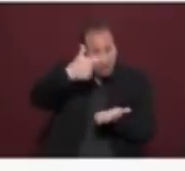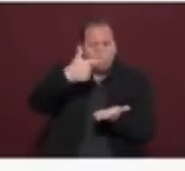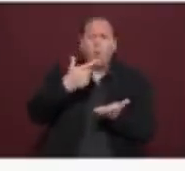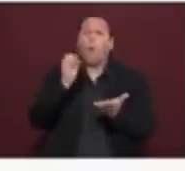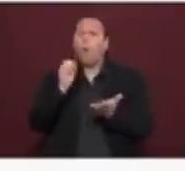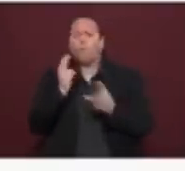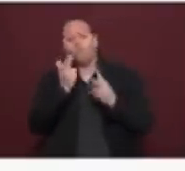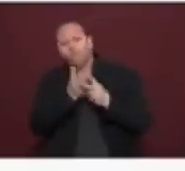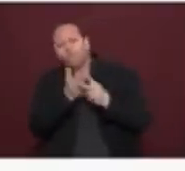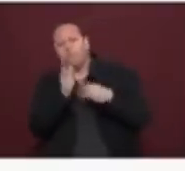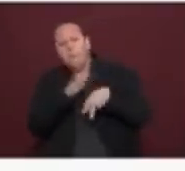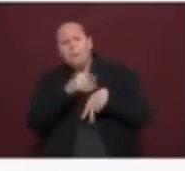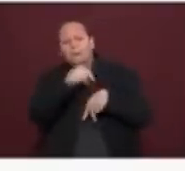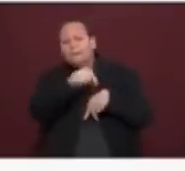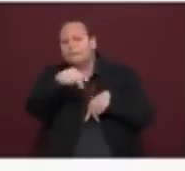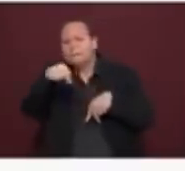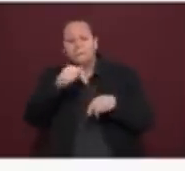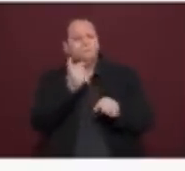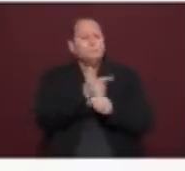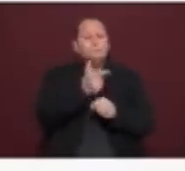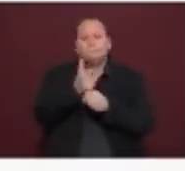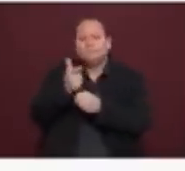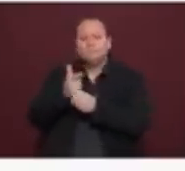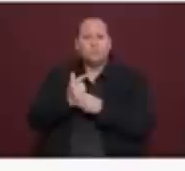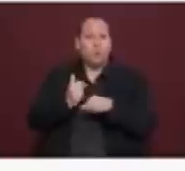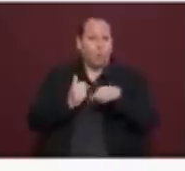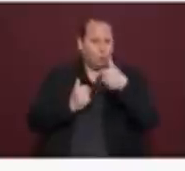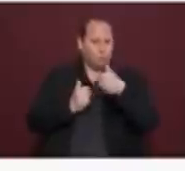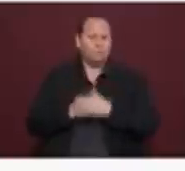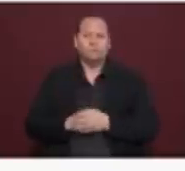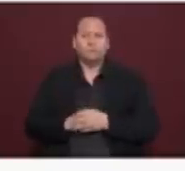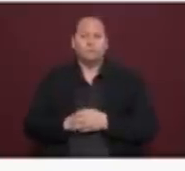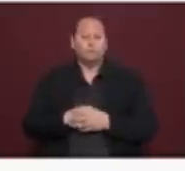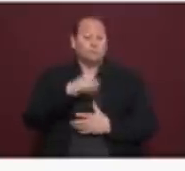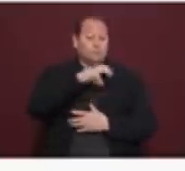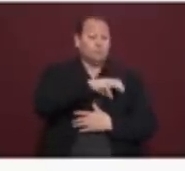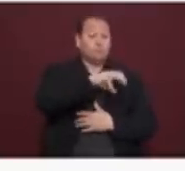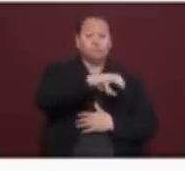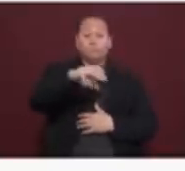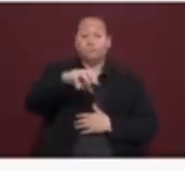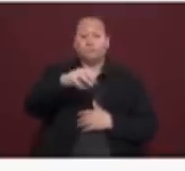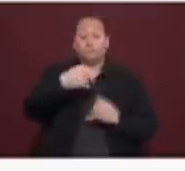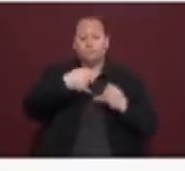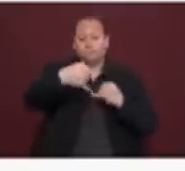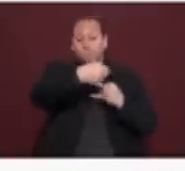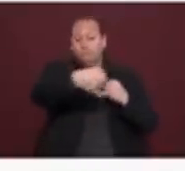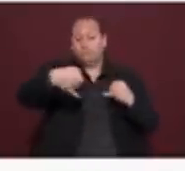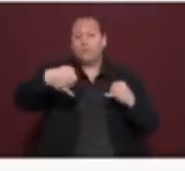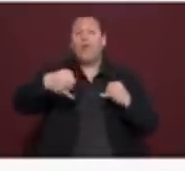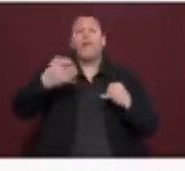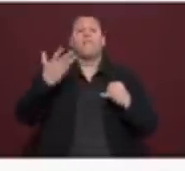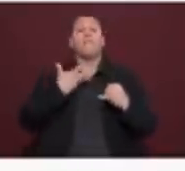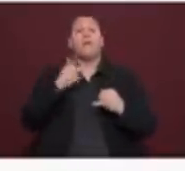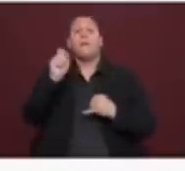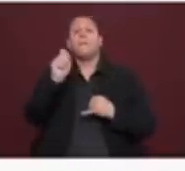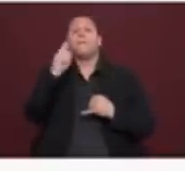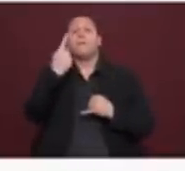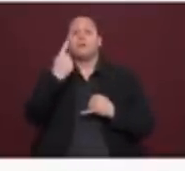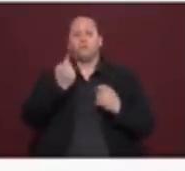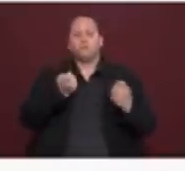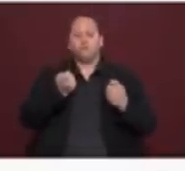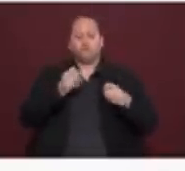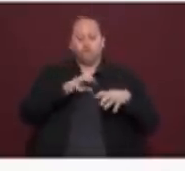homicidios dolosos en el área entre dentro dentro de estos sectores se establecieron 21 bases de operaciones